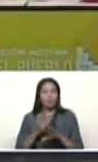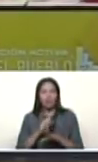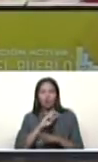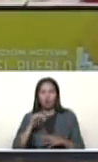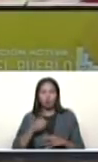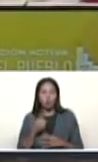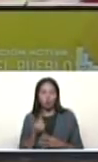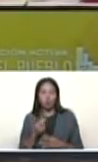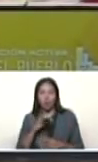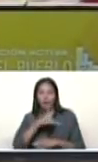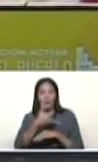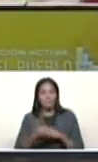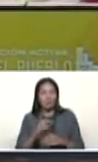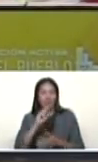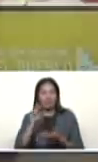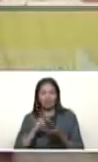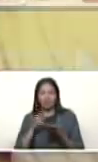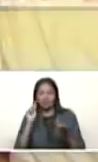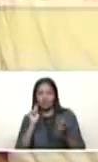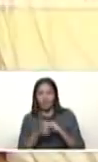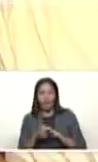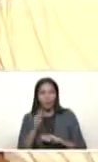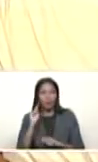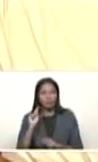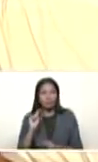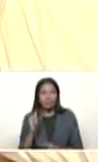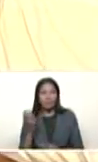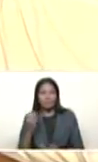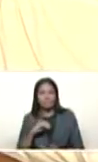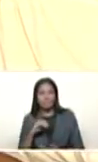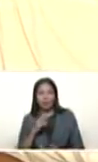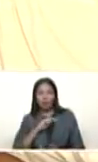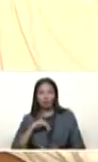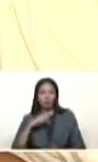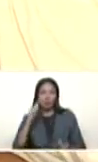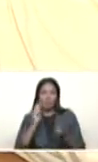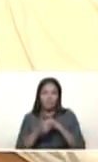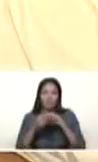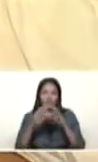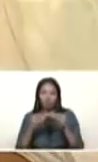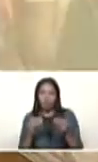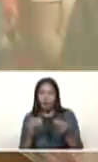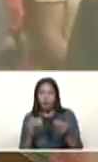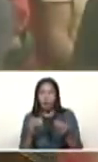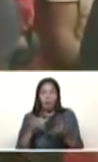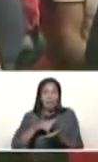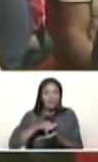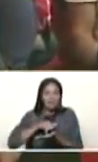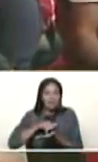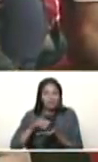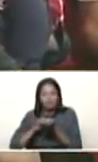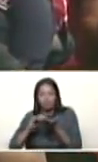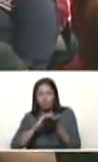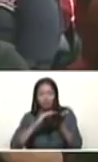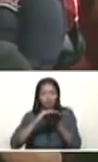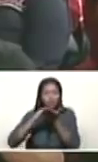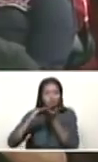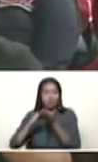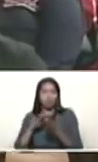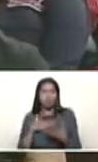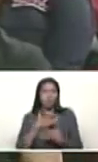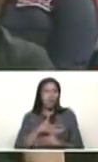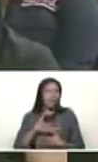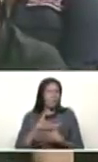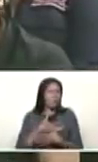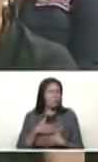llamo el plan nacional de cambios necesarios. Hay que cambiar todo lo que está mal. No podemos conformarnos que